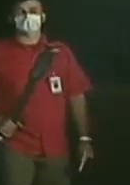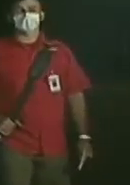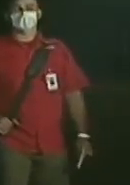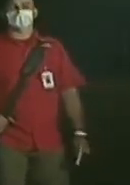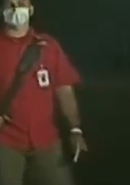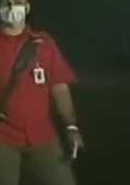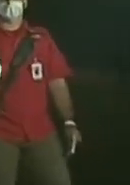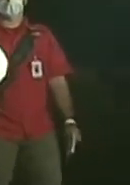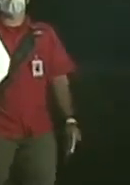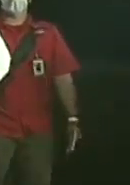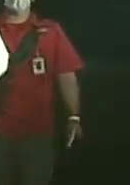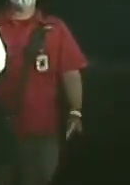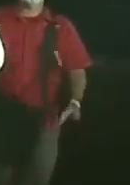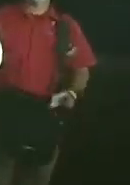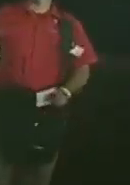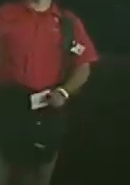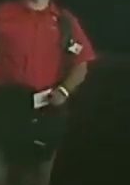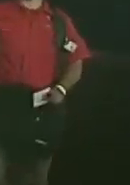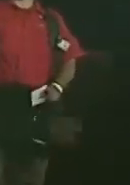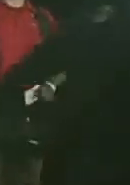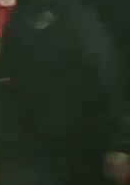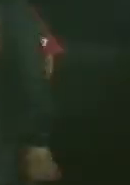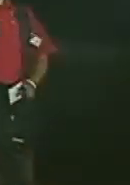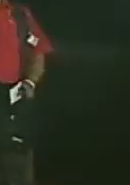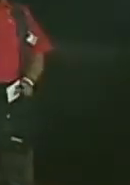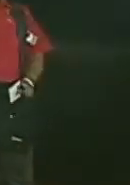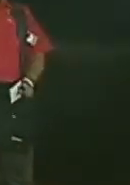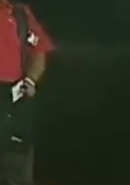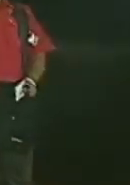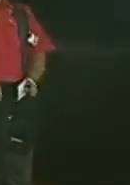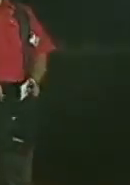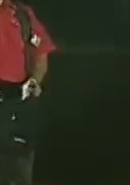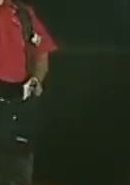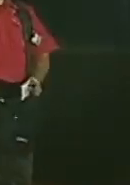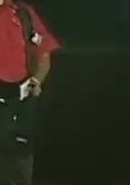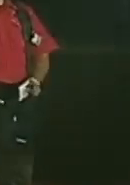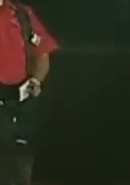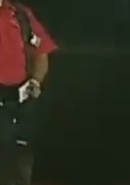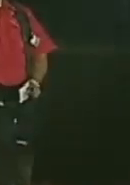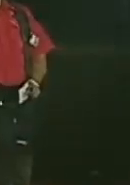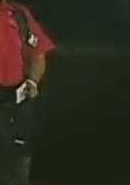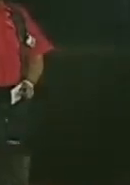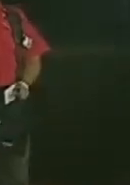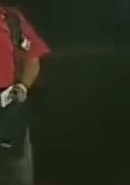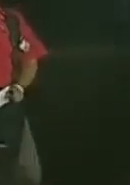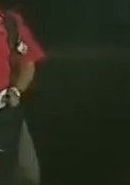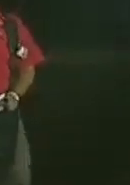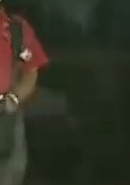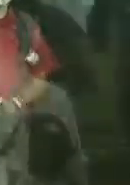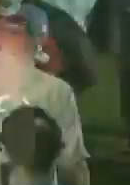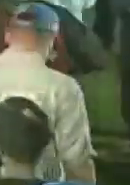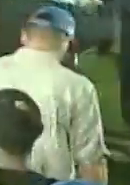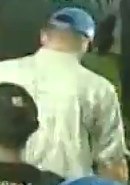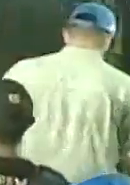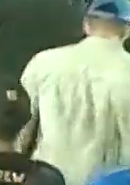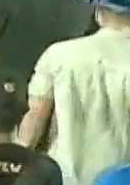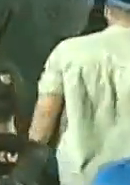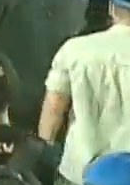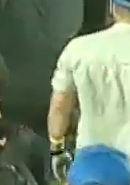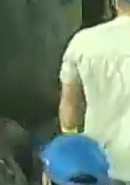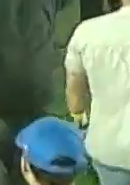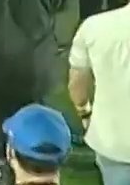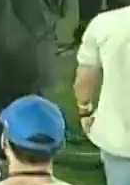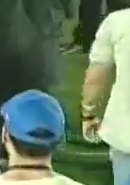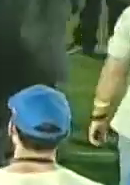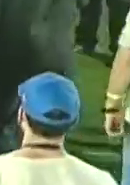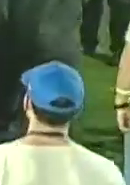Chucho Palacios, compartí versos un rato con tu copero de fama, Monagas monumental, reinando armas la llama, y